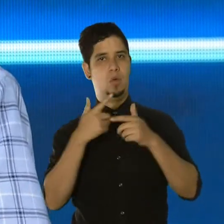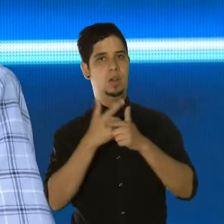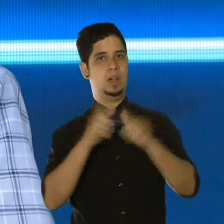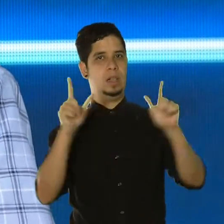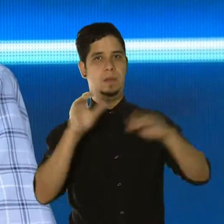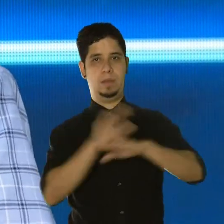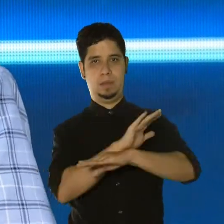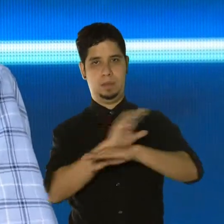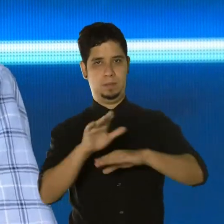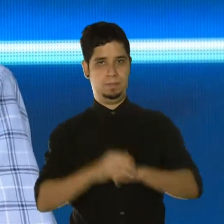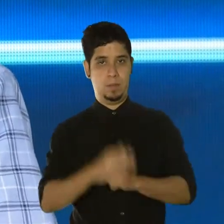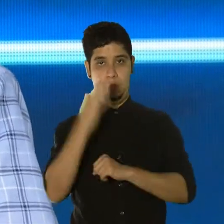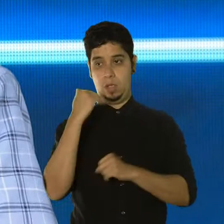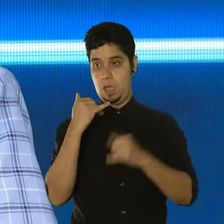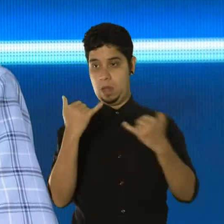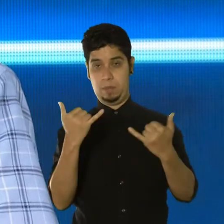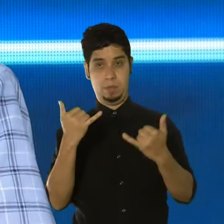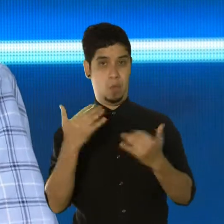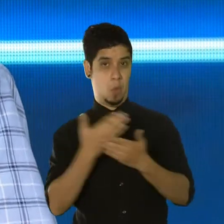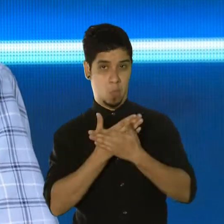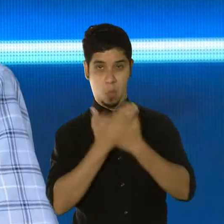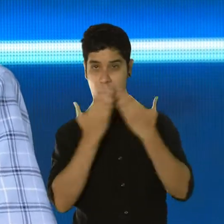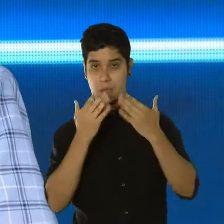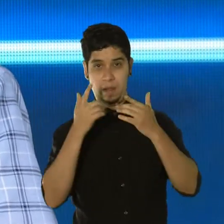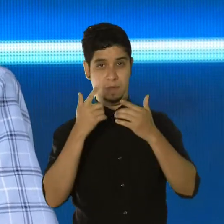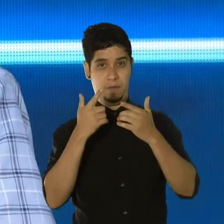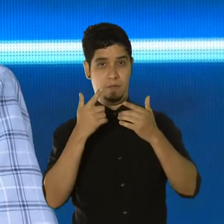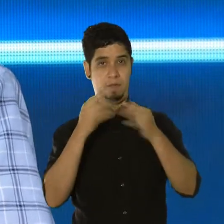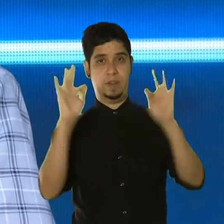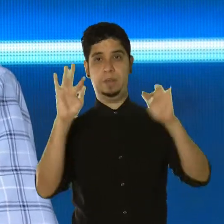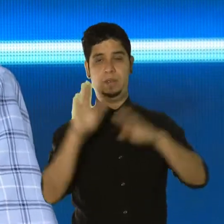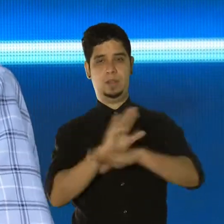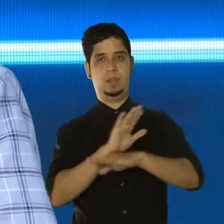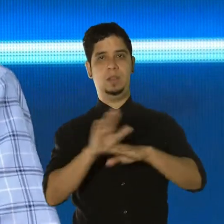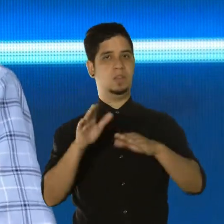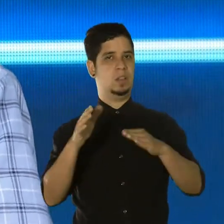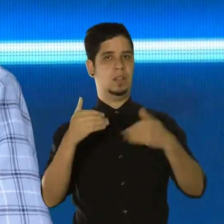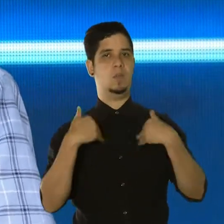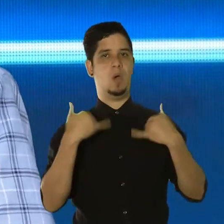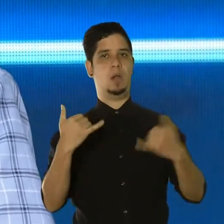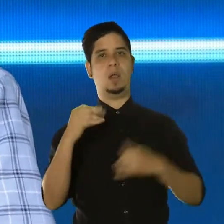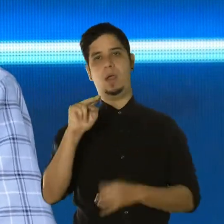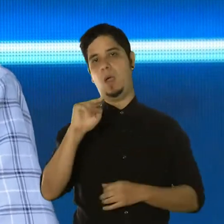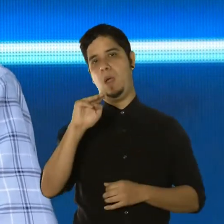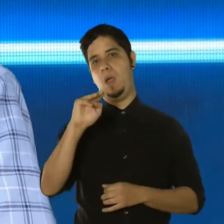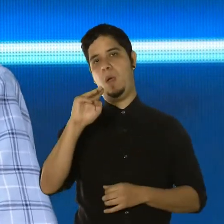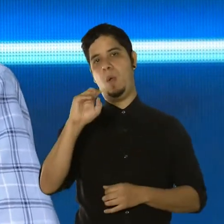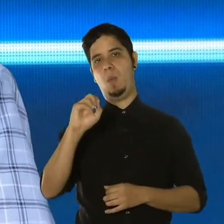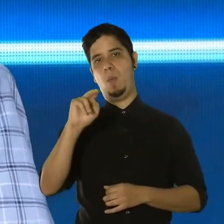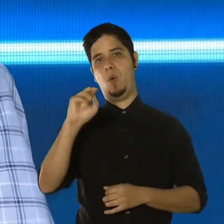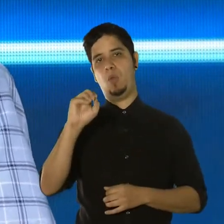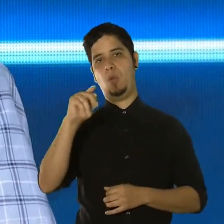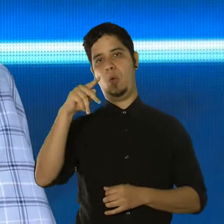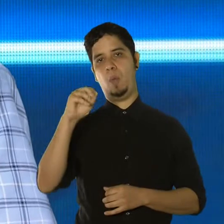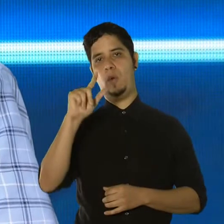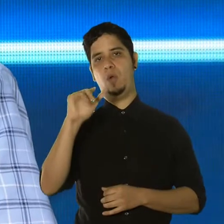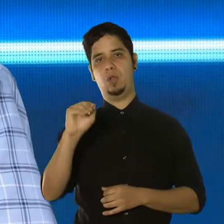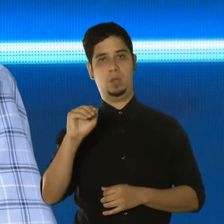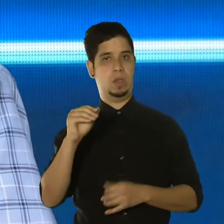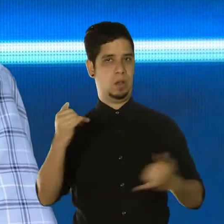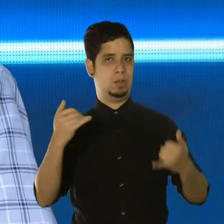no existe prácticamente un libre mercado, sino lo que es un monopolio, y lo estamos viviendo. Al día de